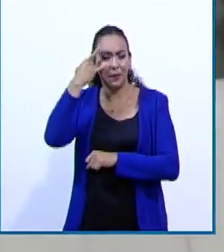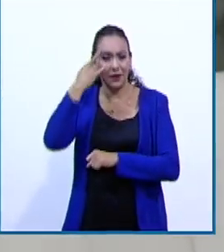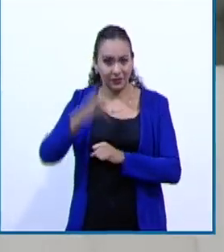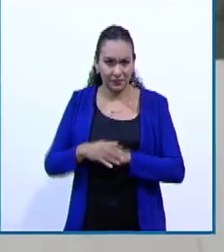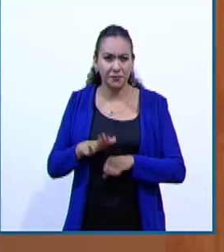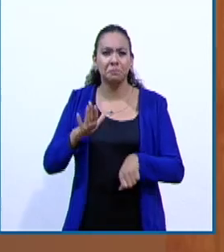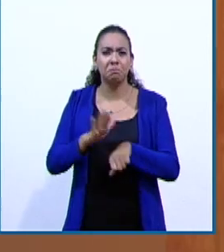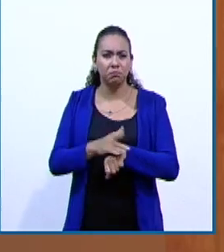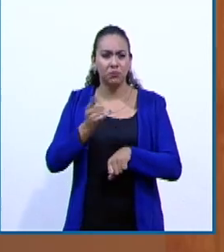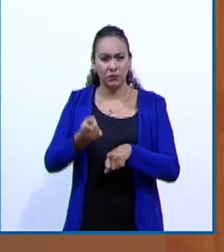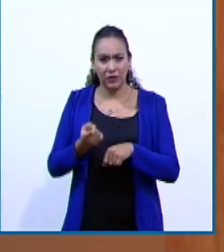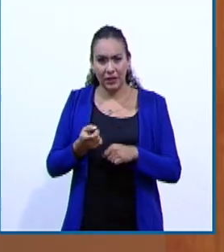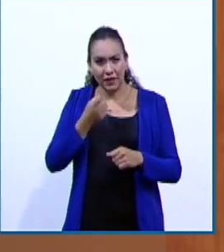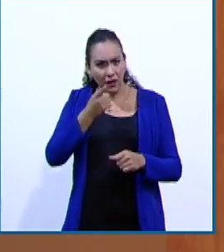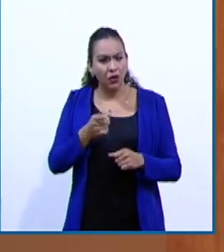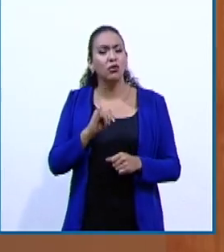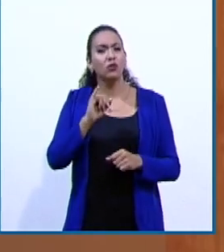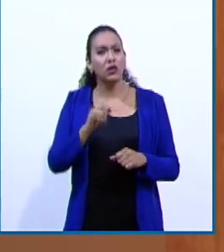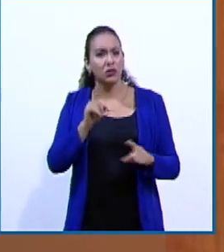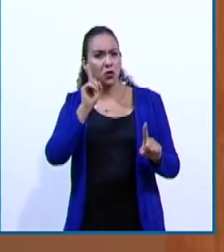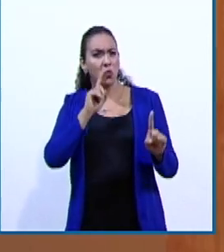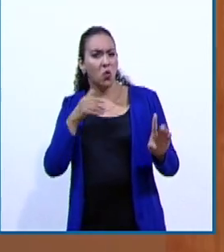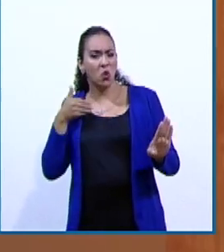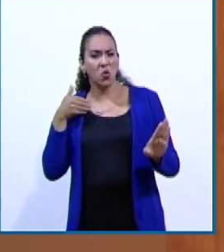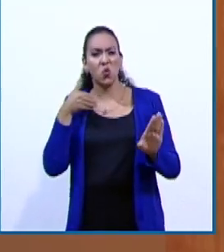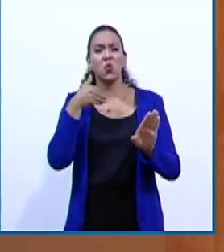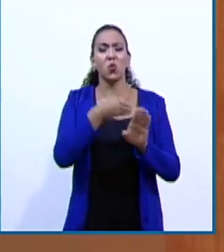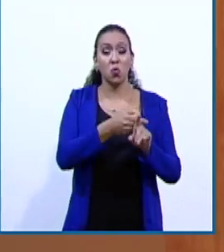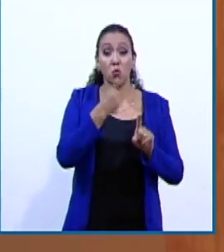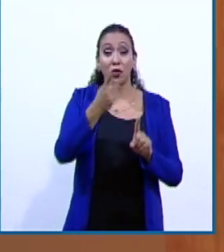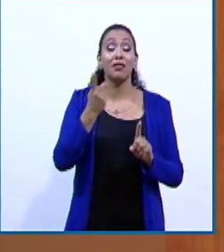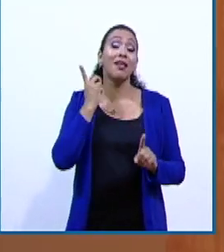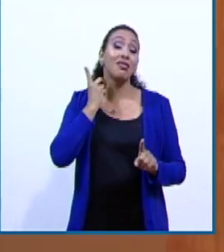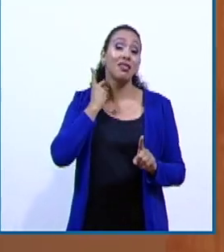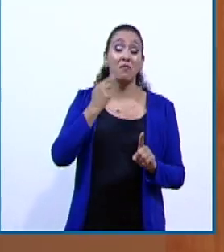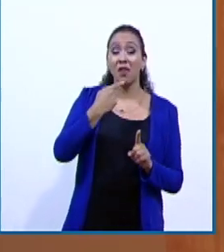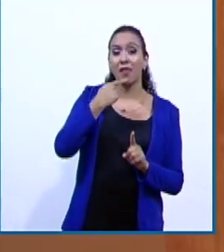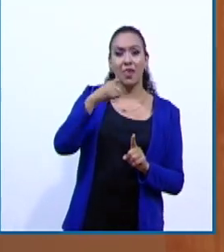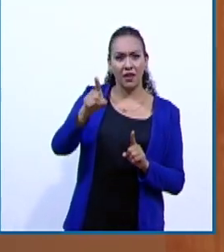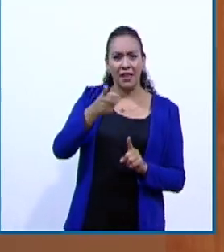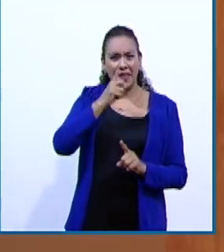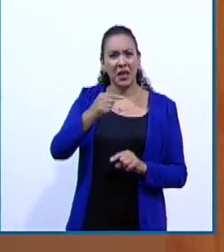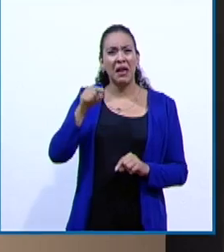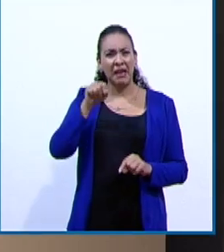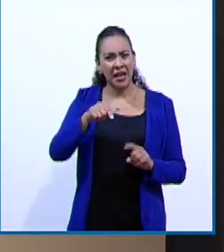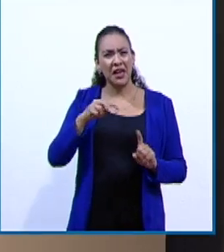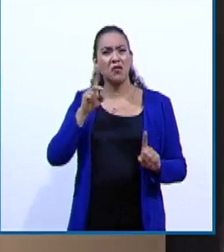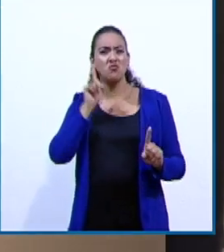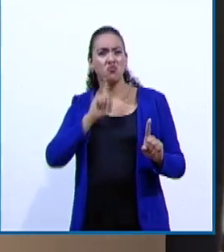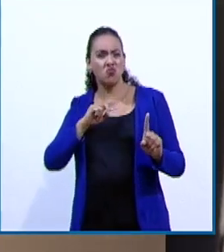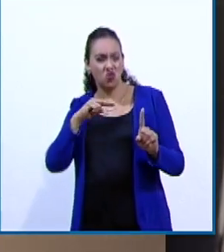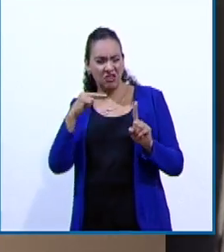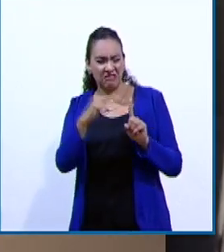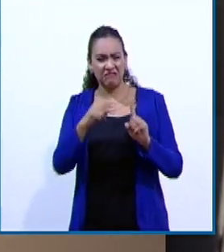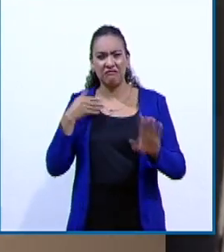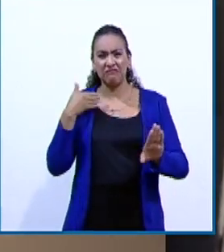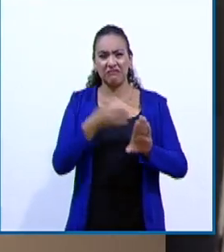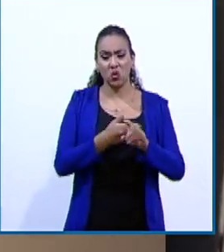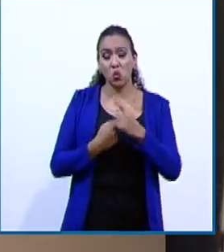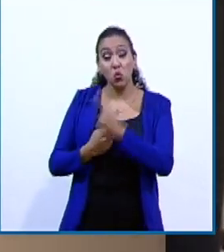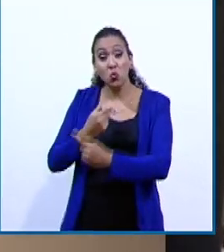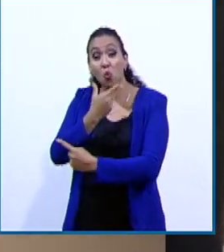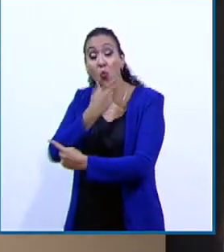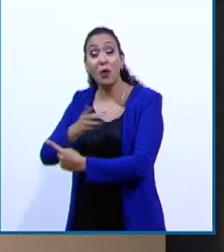declaró infundada la violencia política de género que denunció una diputada del Congreso Estatal por parte de un diputado local y